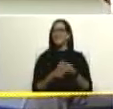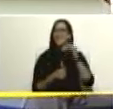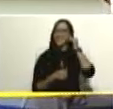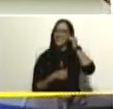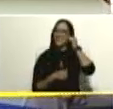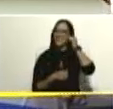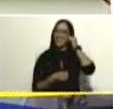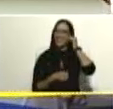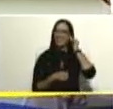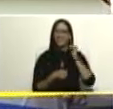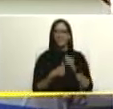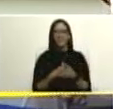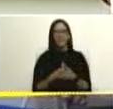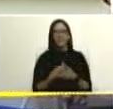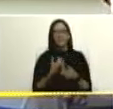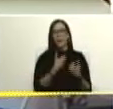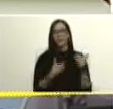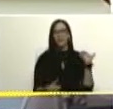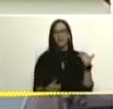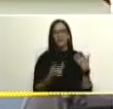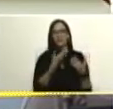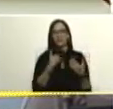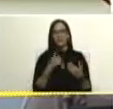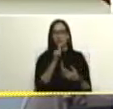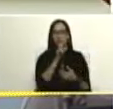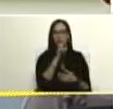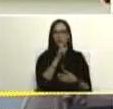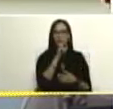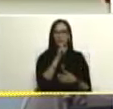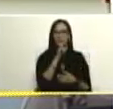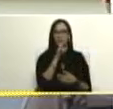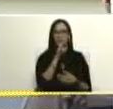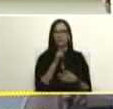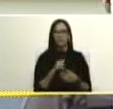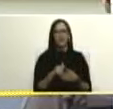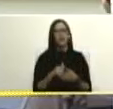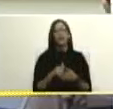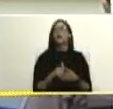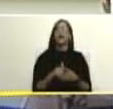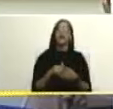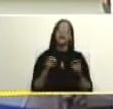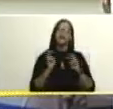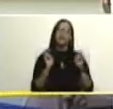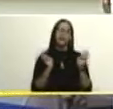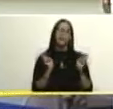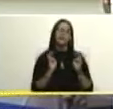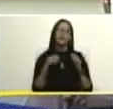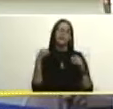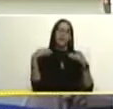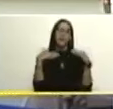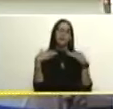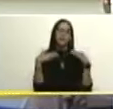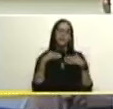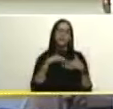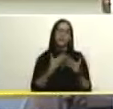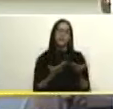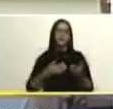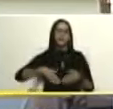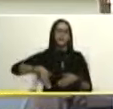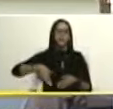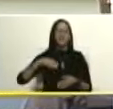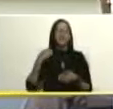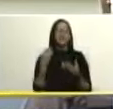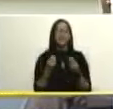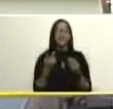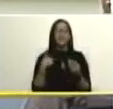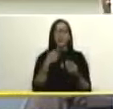Adicionalmente al tema educativo, presidente, quiero informarle que, bueno, ayer en materia de esta batalla que estamos dando por nuestro Esequibo y que tanto tiene que